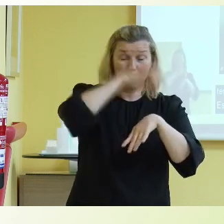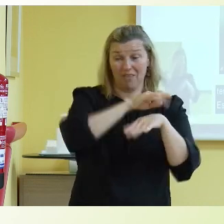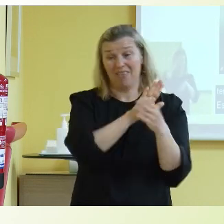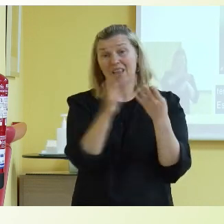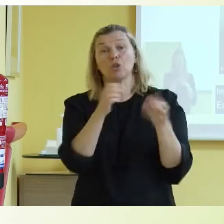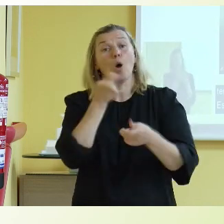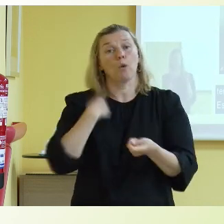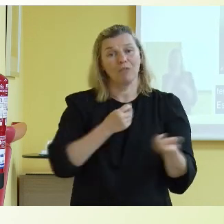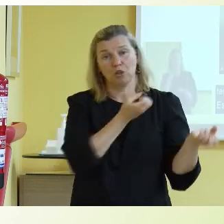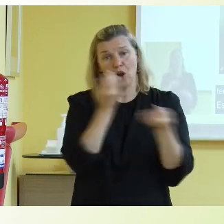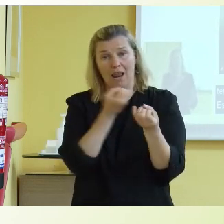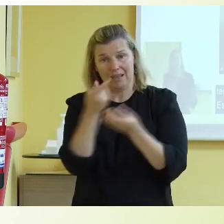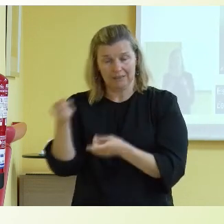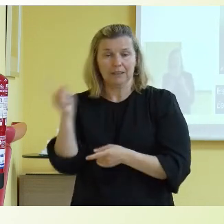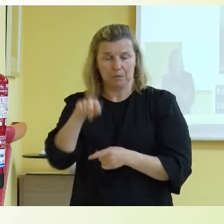profesionales.